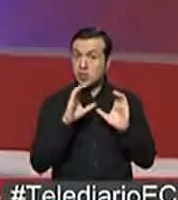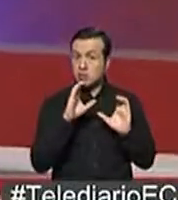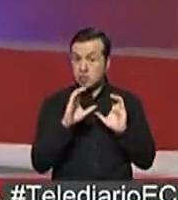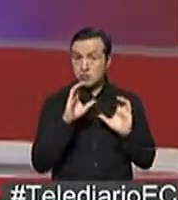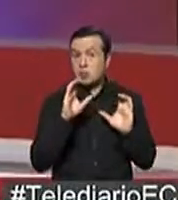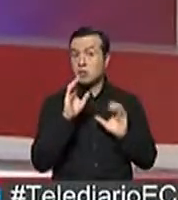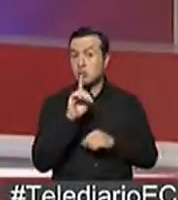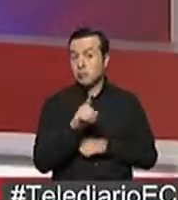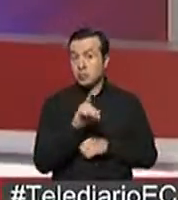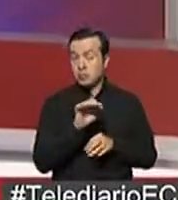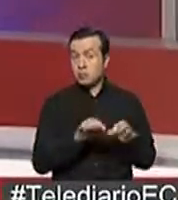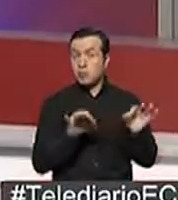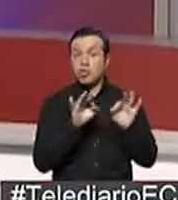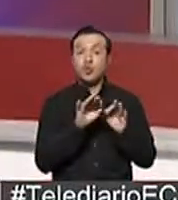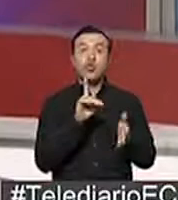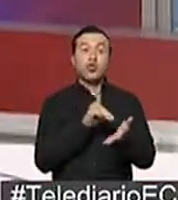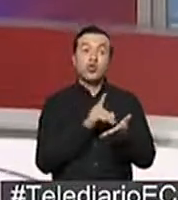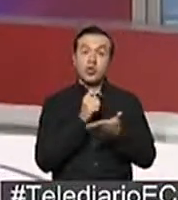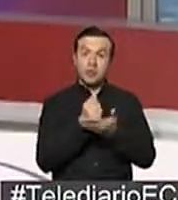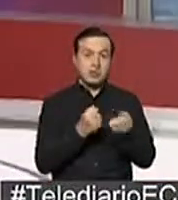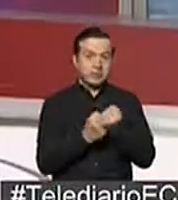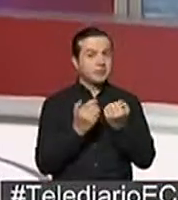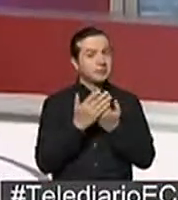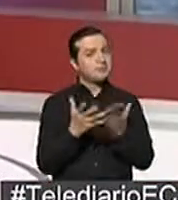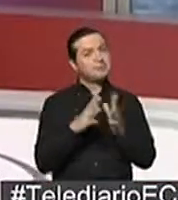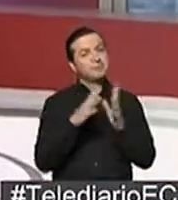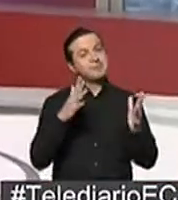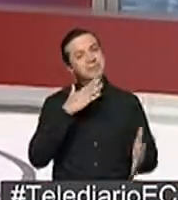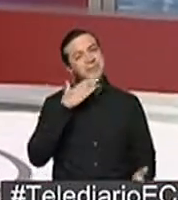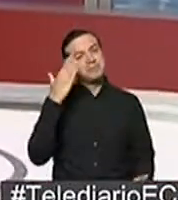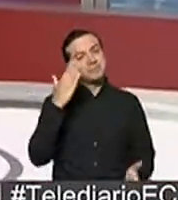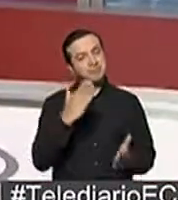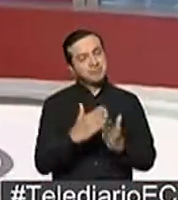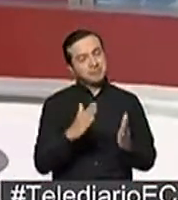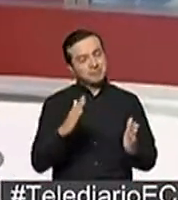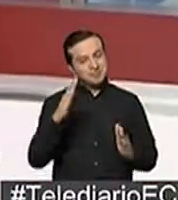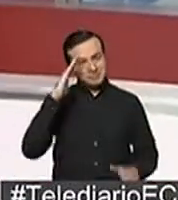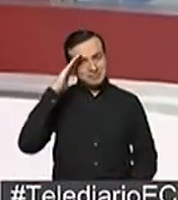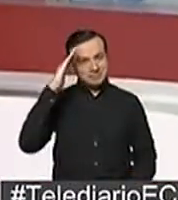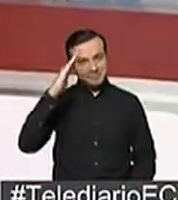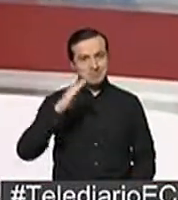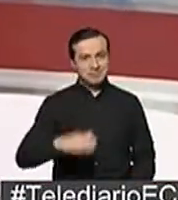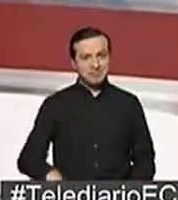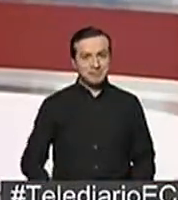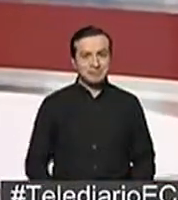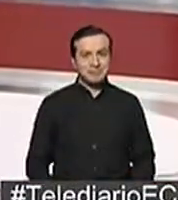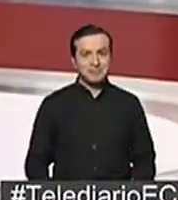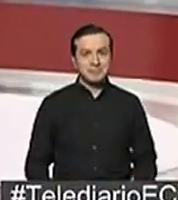comunicarse con doctores que estarán en nuestro estudio. Gracias por acompañarnos nuevamente y que tenga un excelente día.